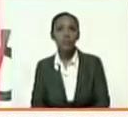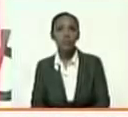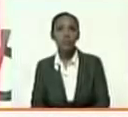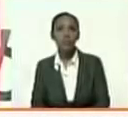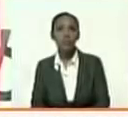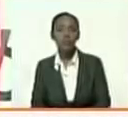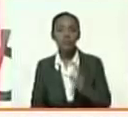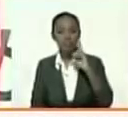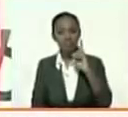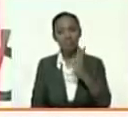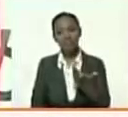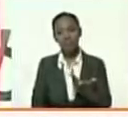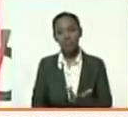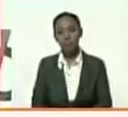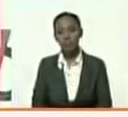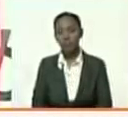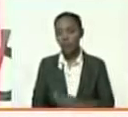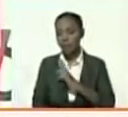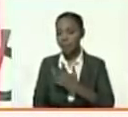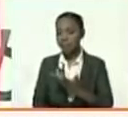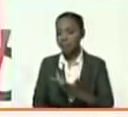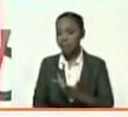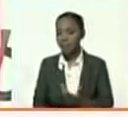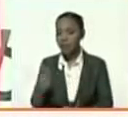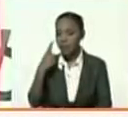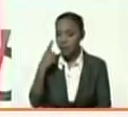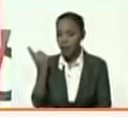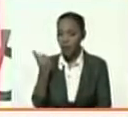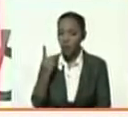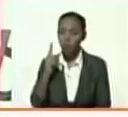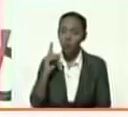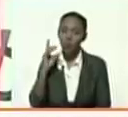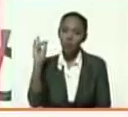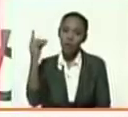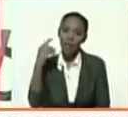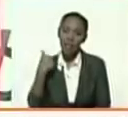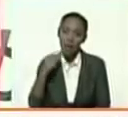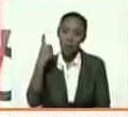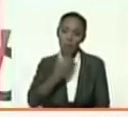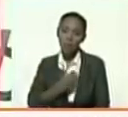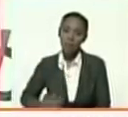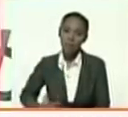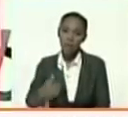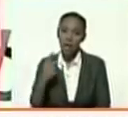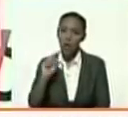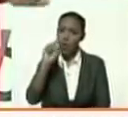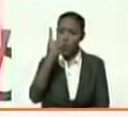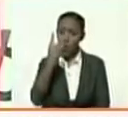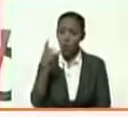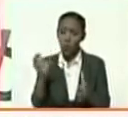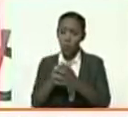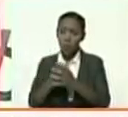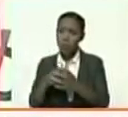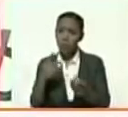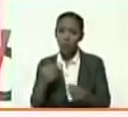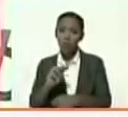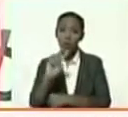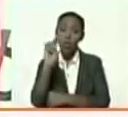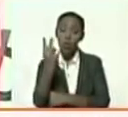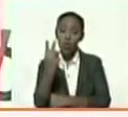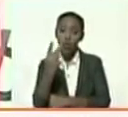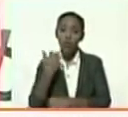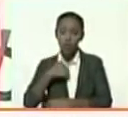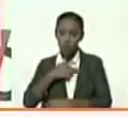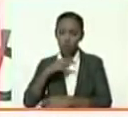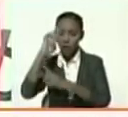tiene presidente, no para un periodo, sino para dos. Nosotros respetamos mucho